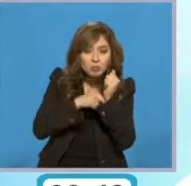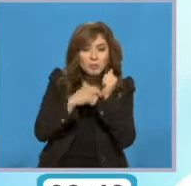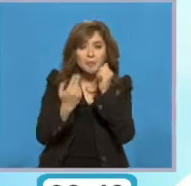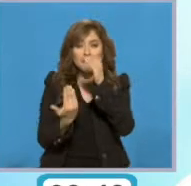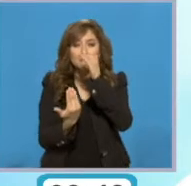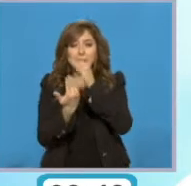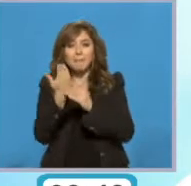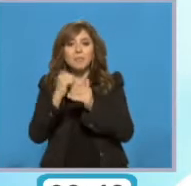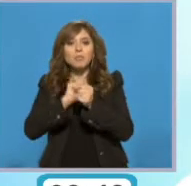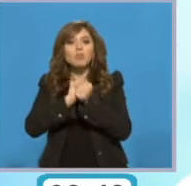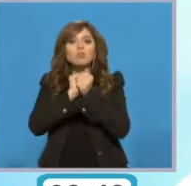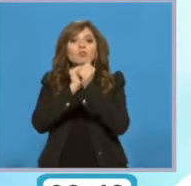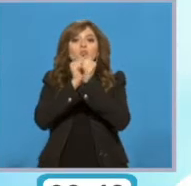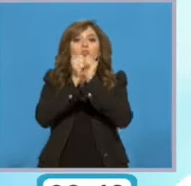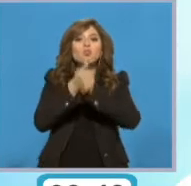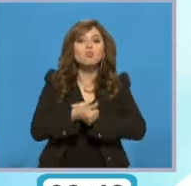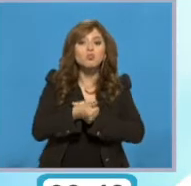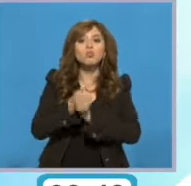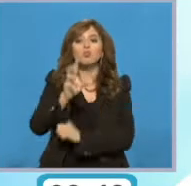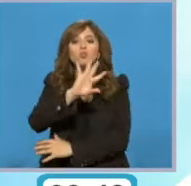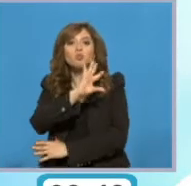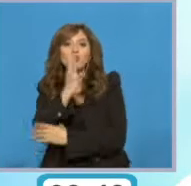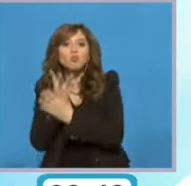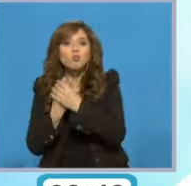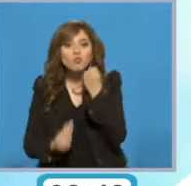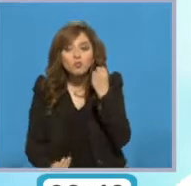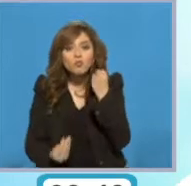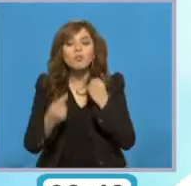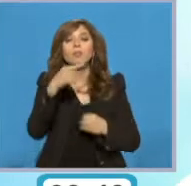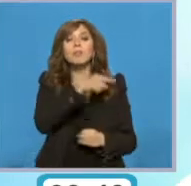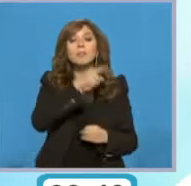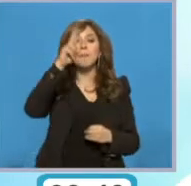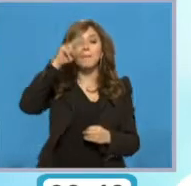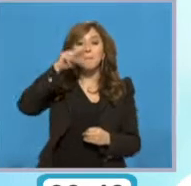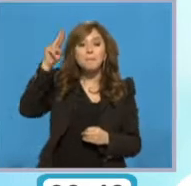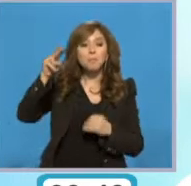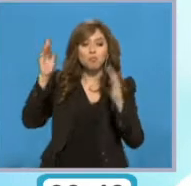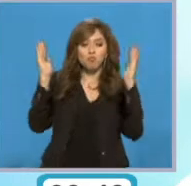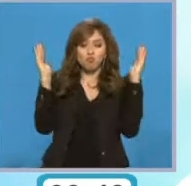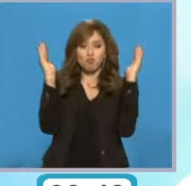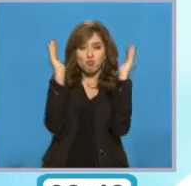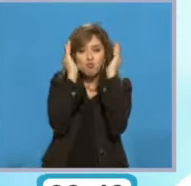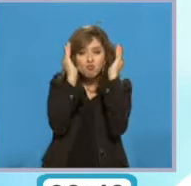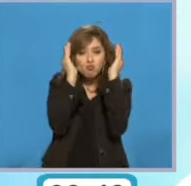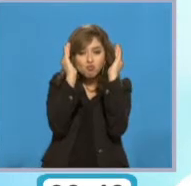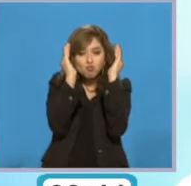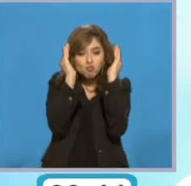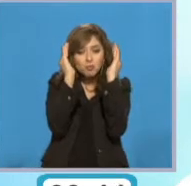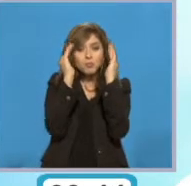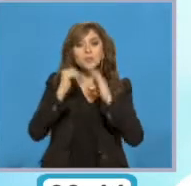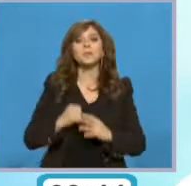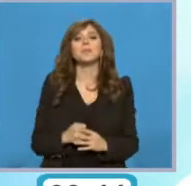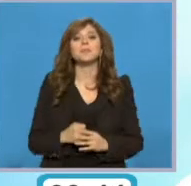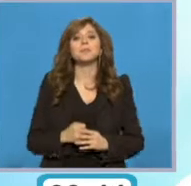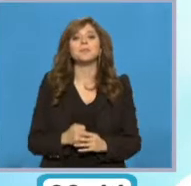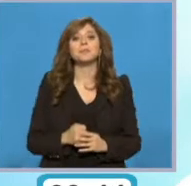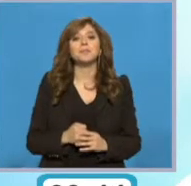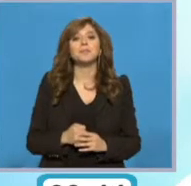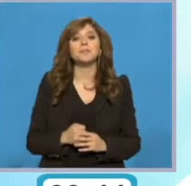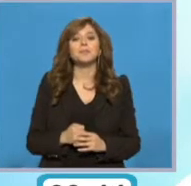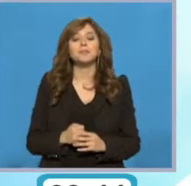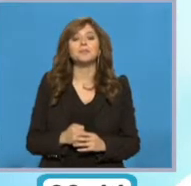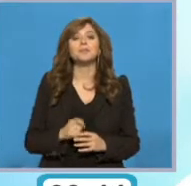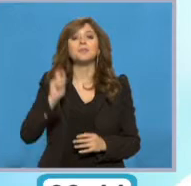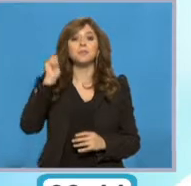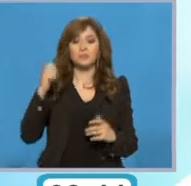y salió con ella. Es una pintura de formato pequeño. Es pequeña, sí. Es pequeña, entonces, bueno, se la llevó